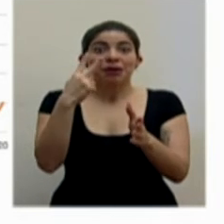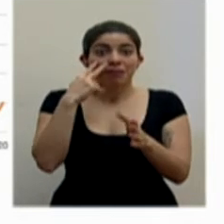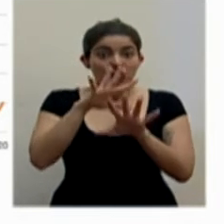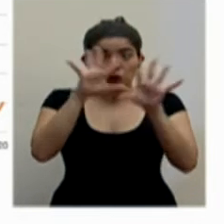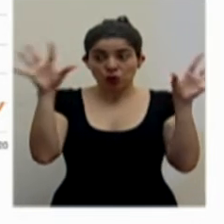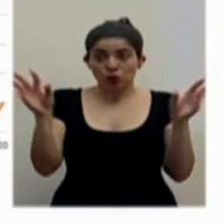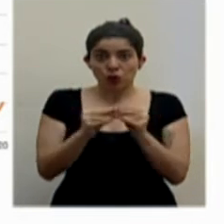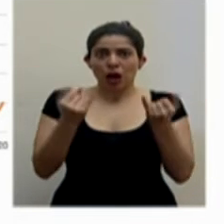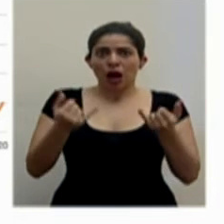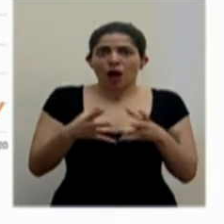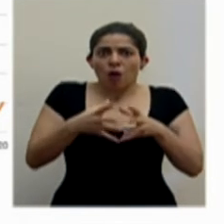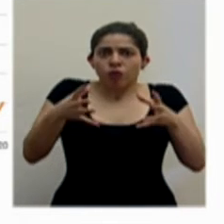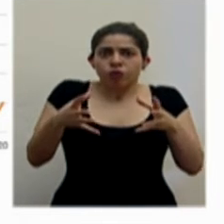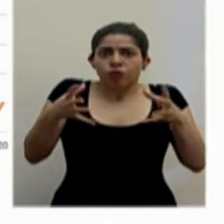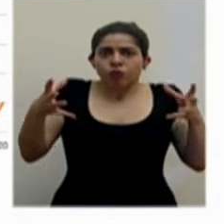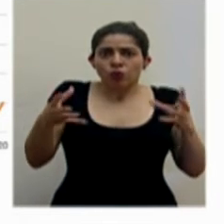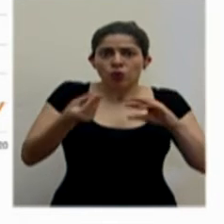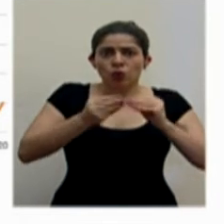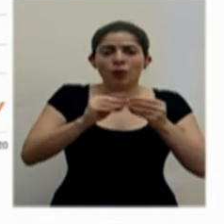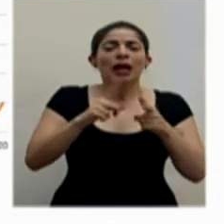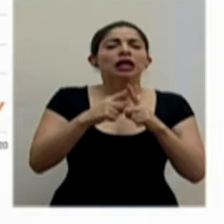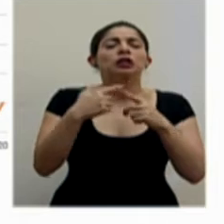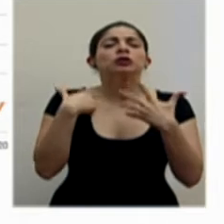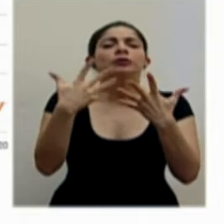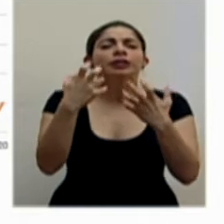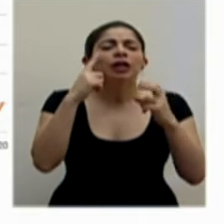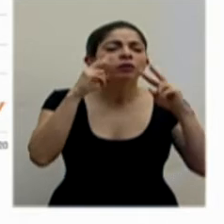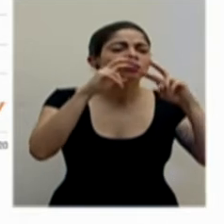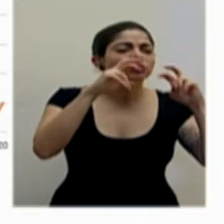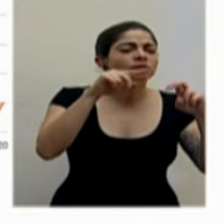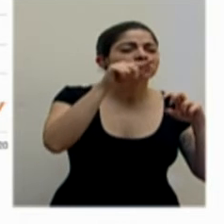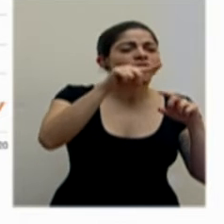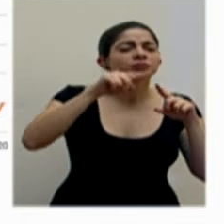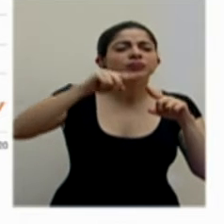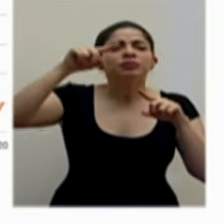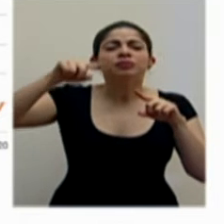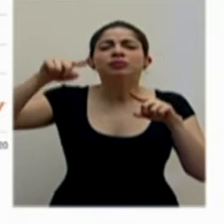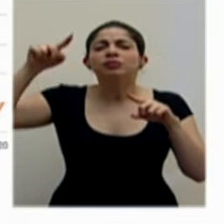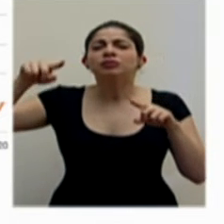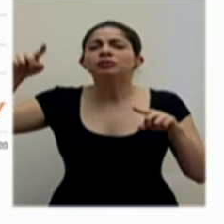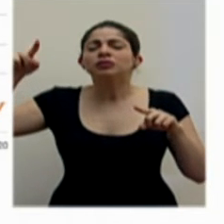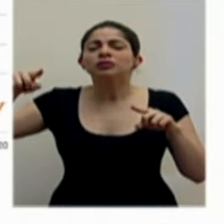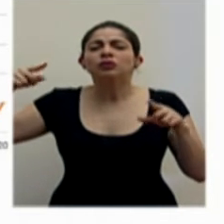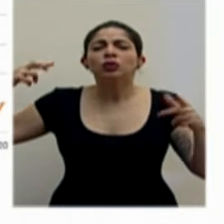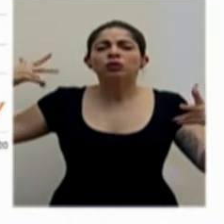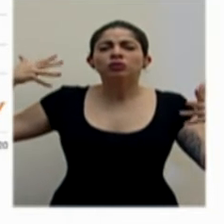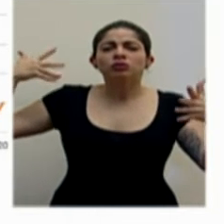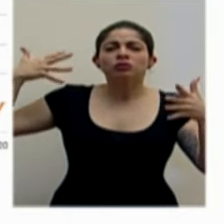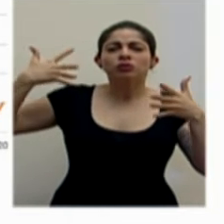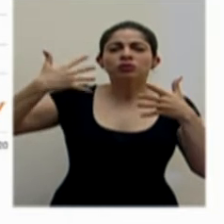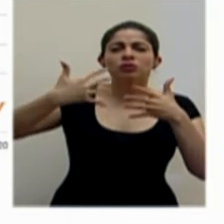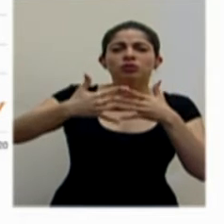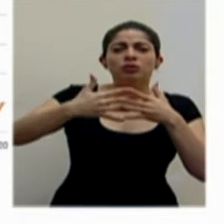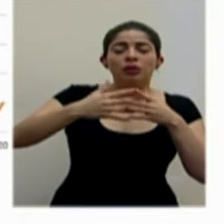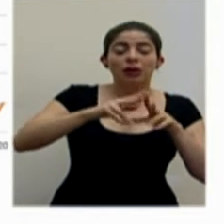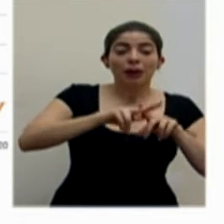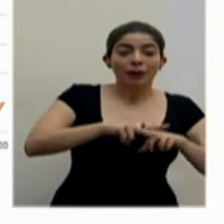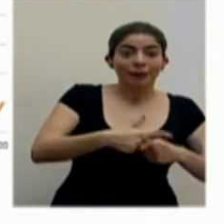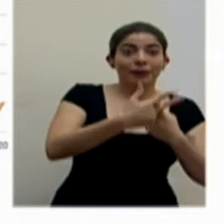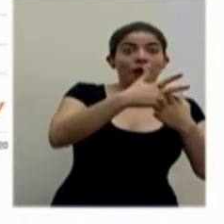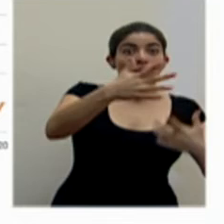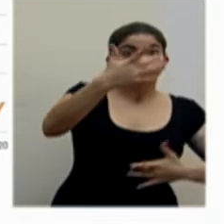números y lo que quisiera ahora es repasar unas gráficas sobre la dinámica que se ha dado desde el inicio de la